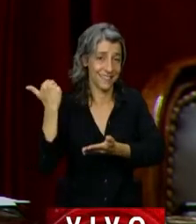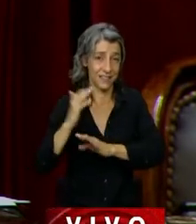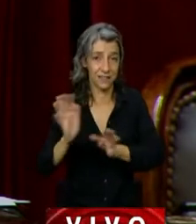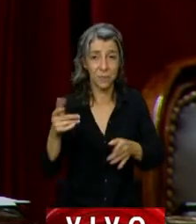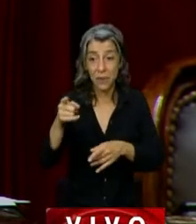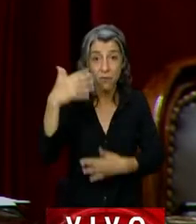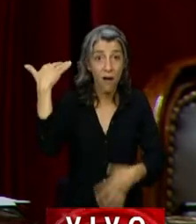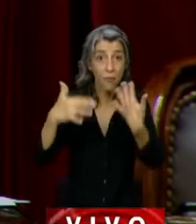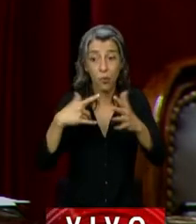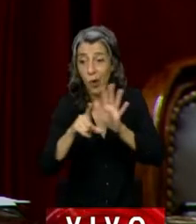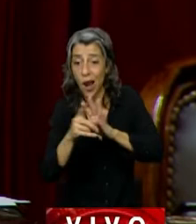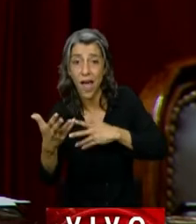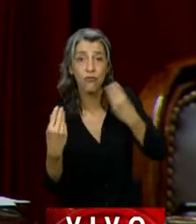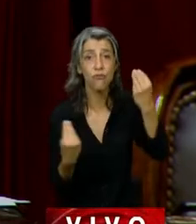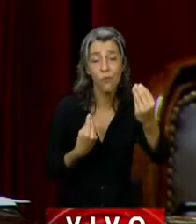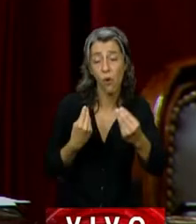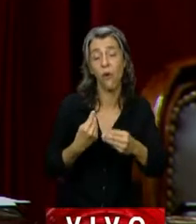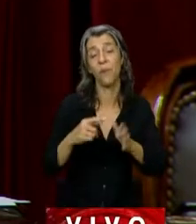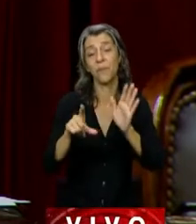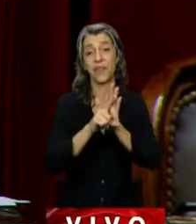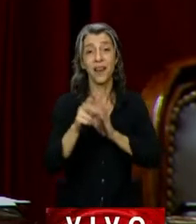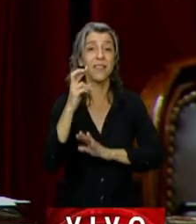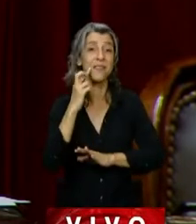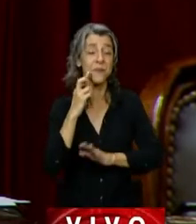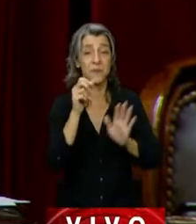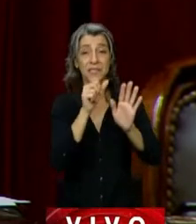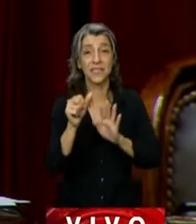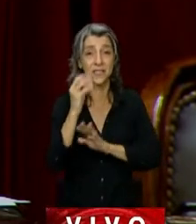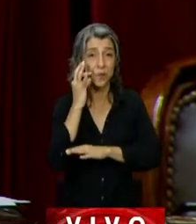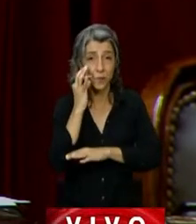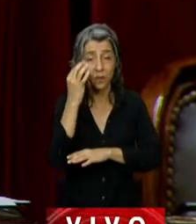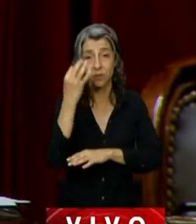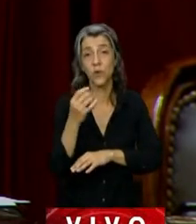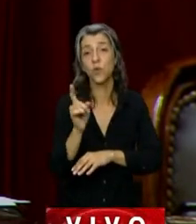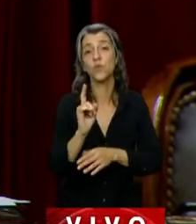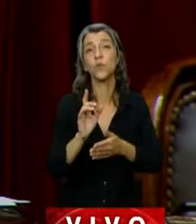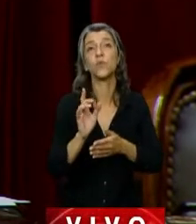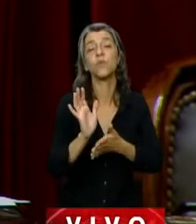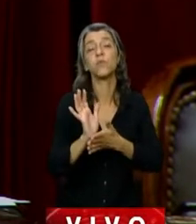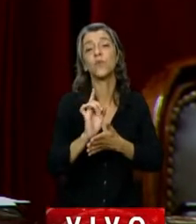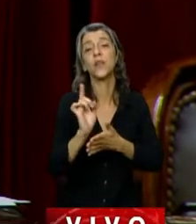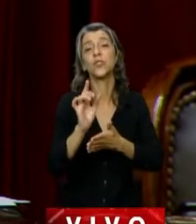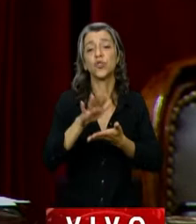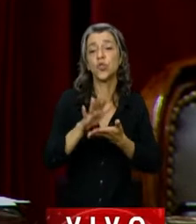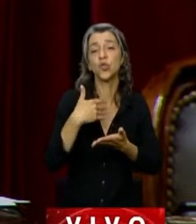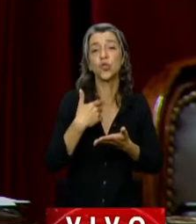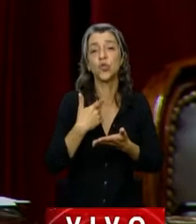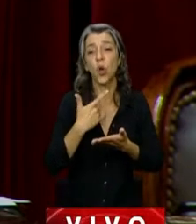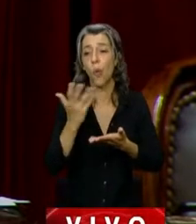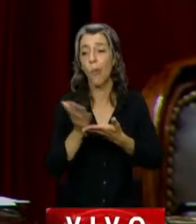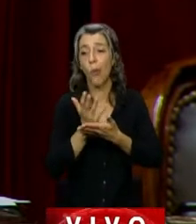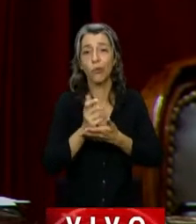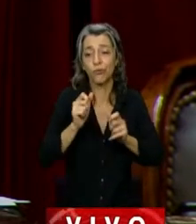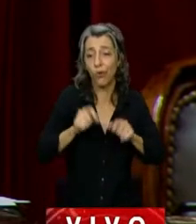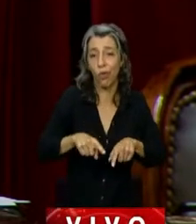se cometieron enormes errores. La ley 19.640 no es la producción electrónica o textil de Tierra del